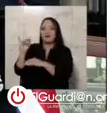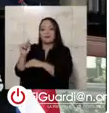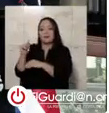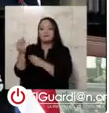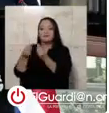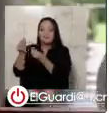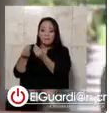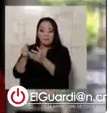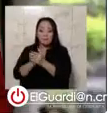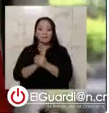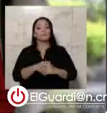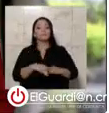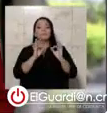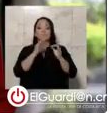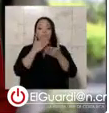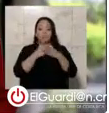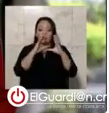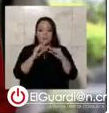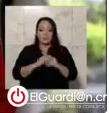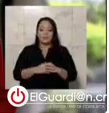hacer. Bueno, muy buenas tardes.